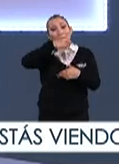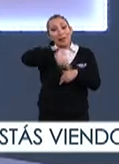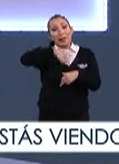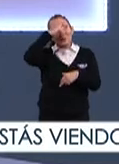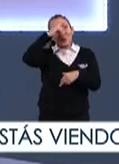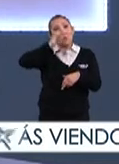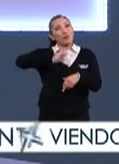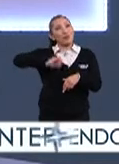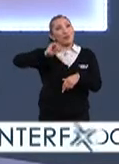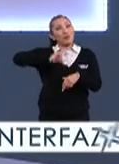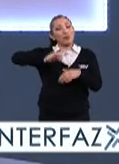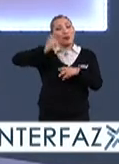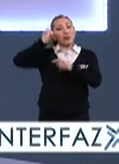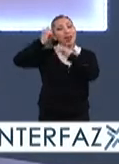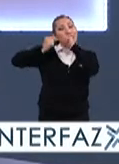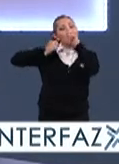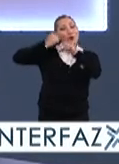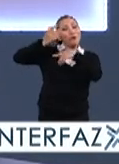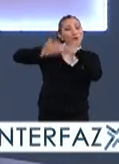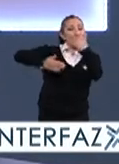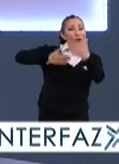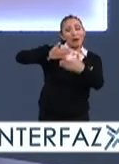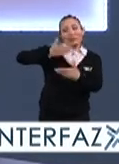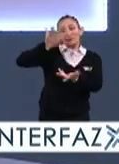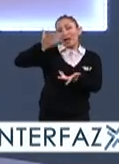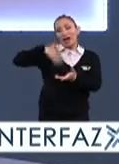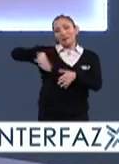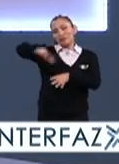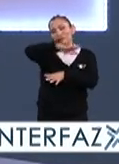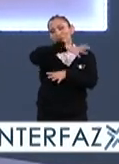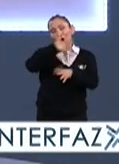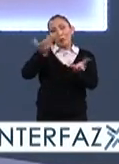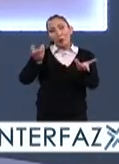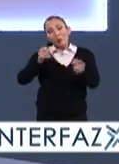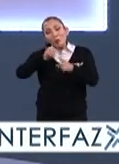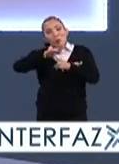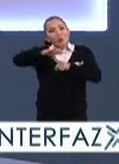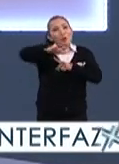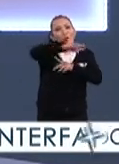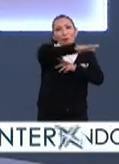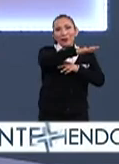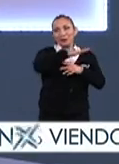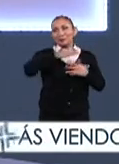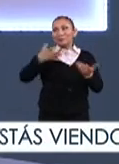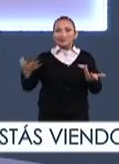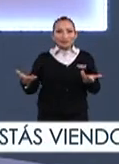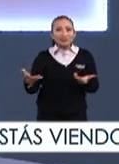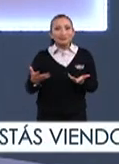México, toda una cultura, una tradición que además pues ha generado mucho impacto